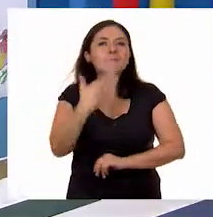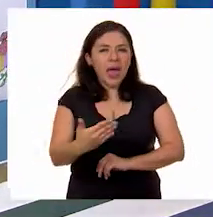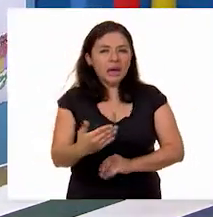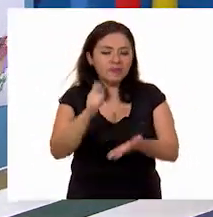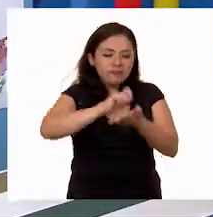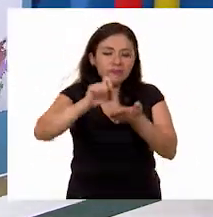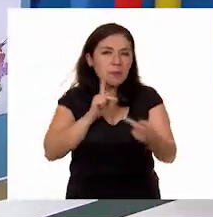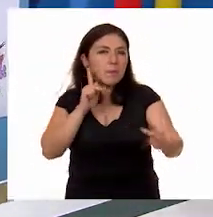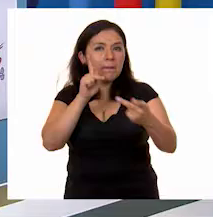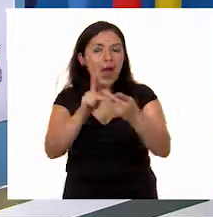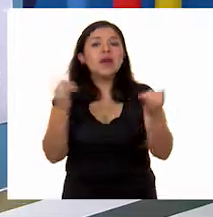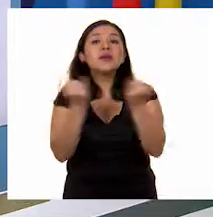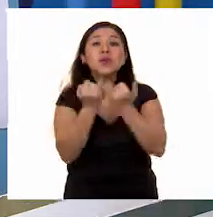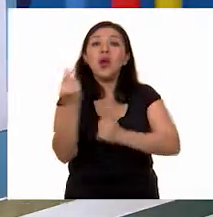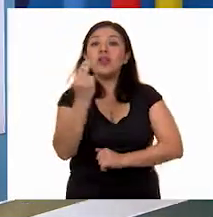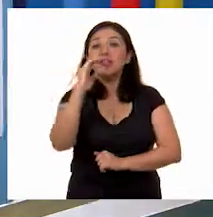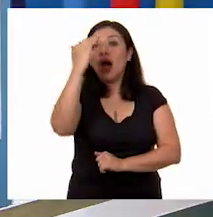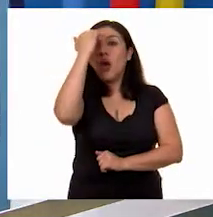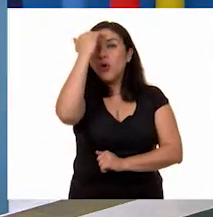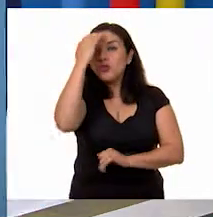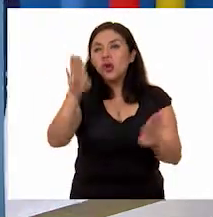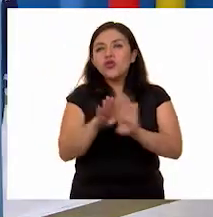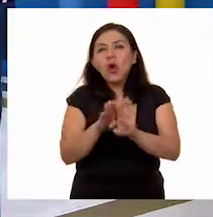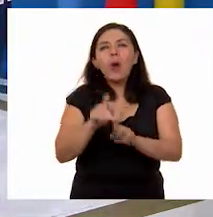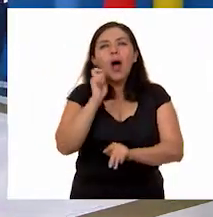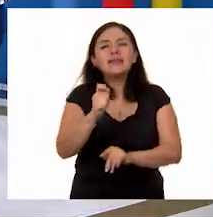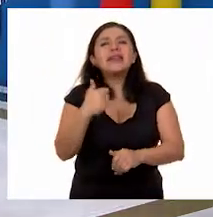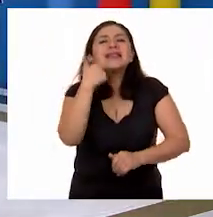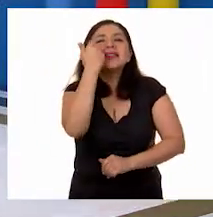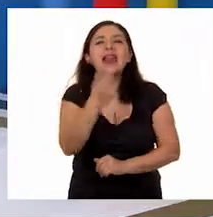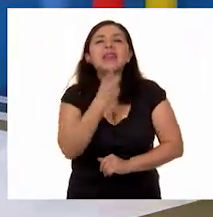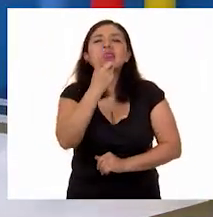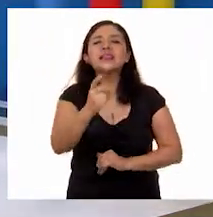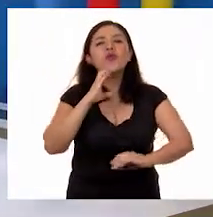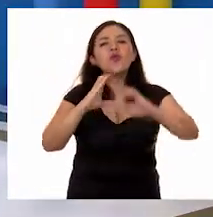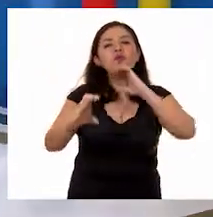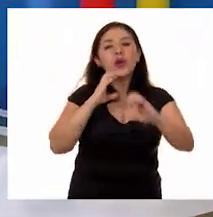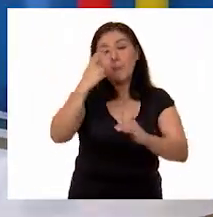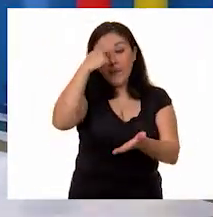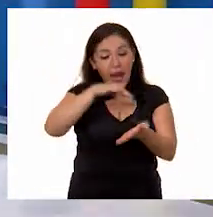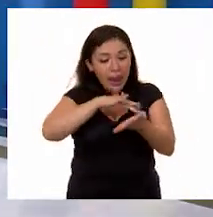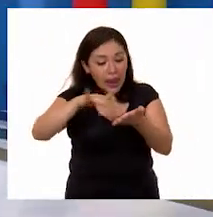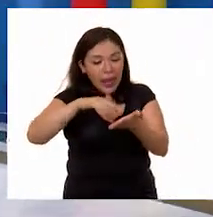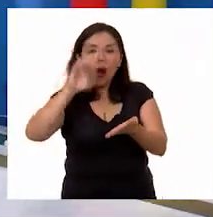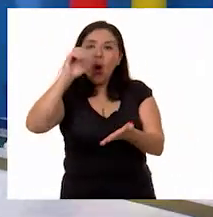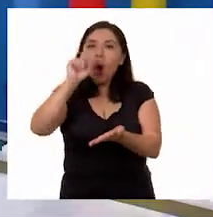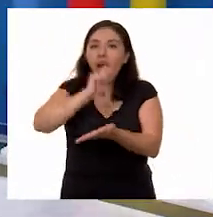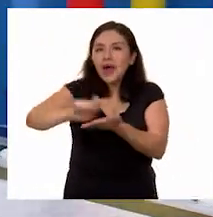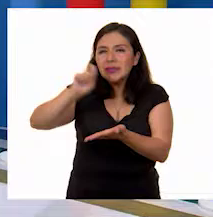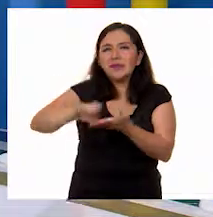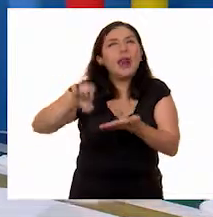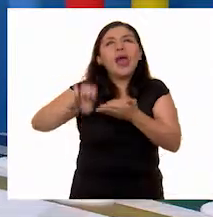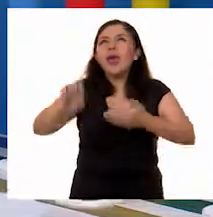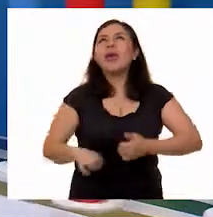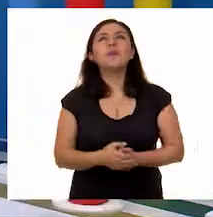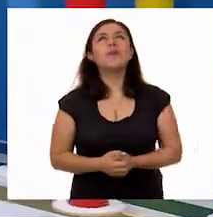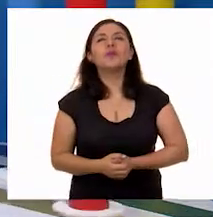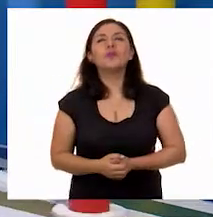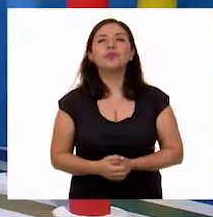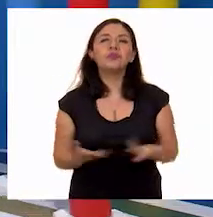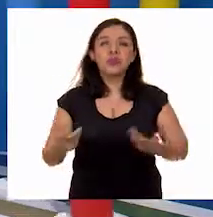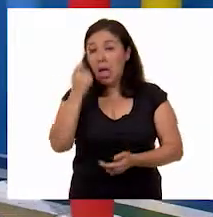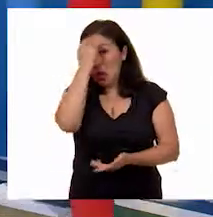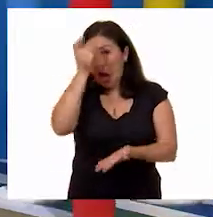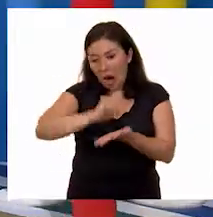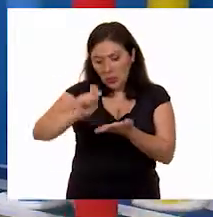también considero importante conocer o inferir la intención comunicativa del texto, tanto al leerlo como al escribirlo. Por ejemplo, como autores